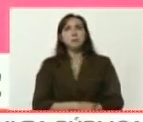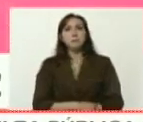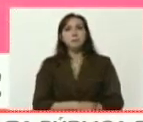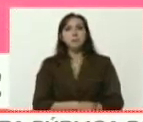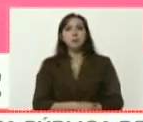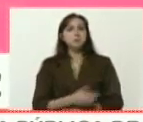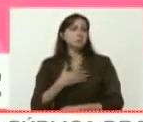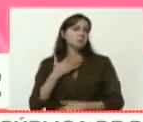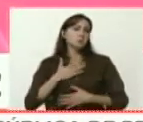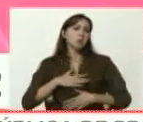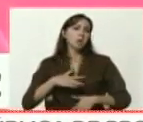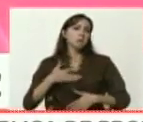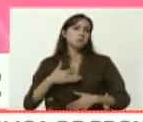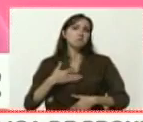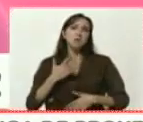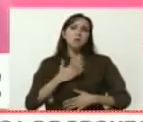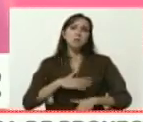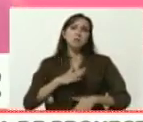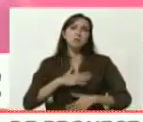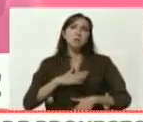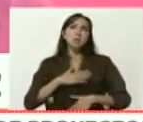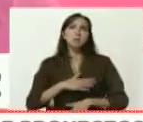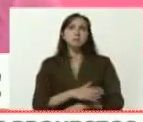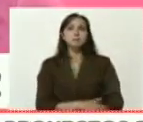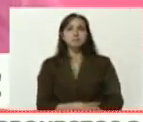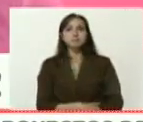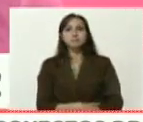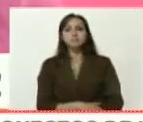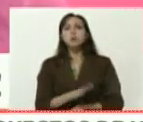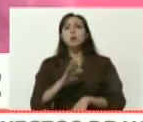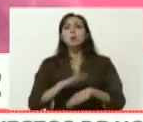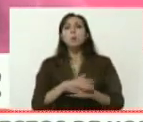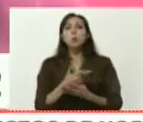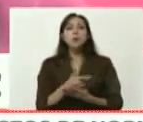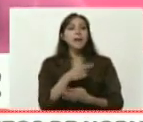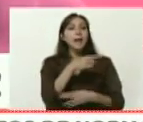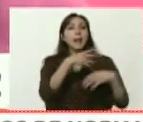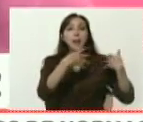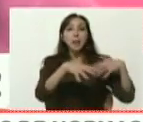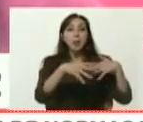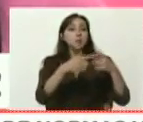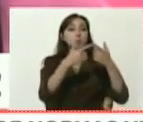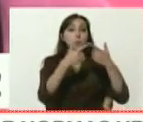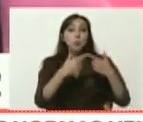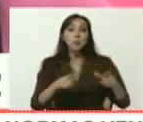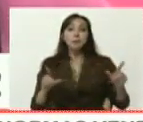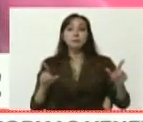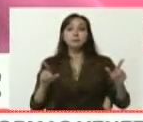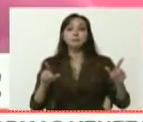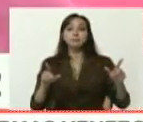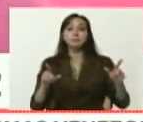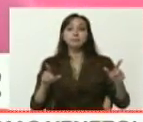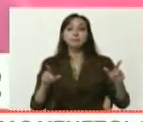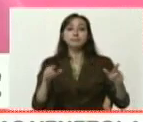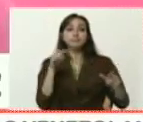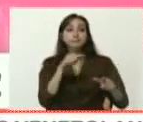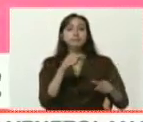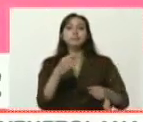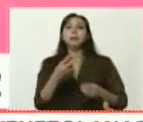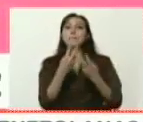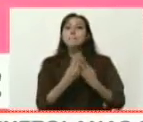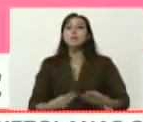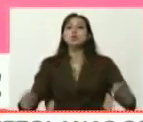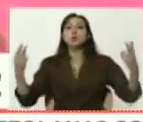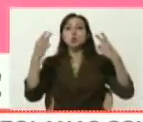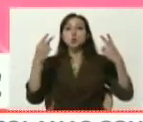estoy tranquila. Estoy tranquila porque sé que está hablando el Ejército Libertador, el Ejército Patriota Victorioso. Porque